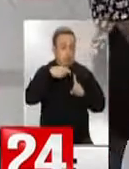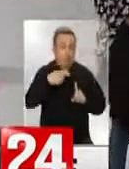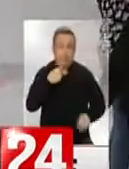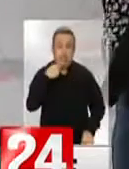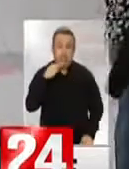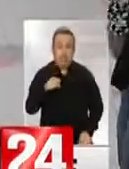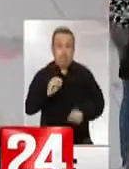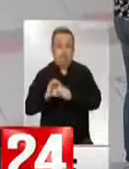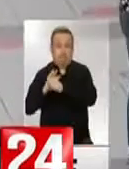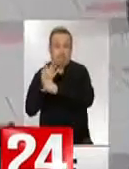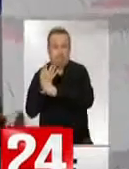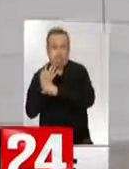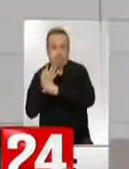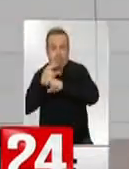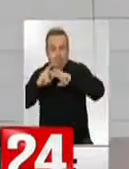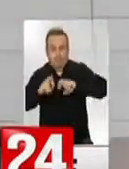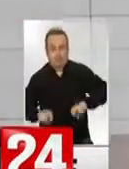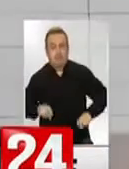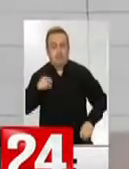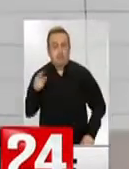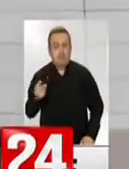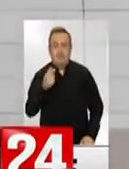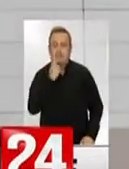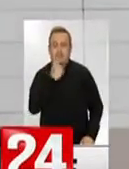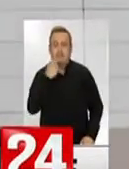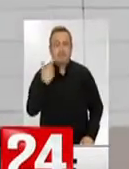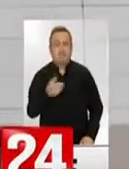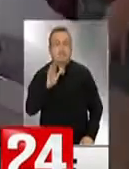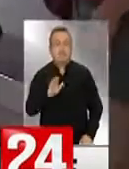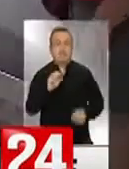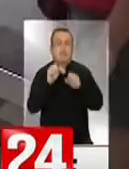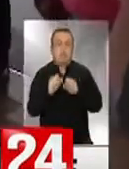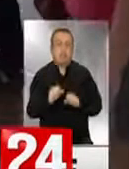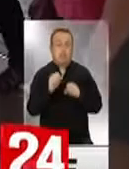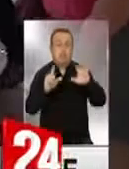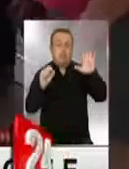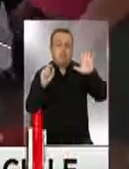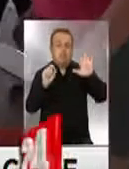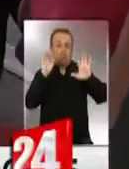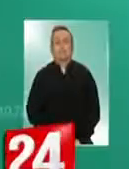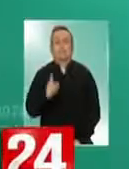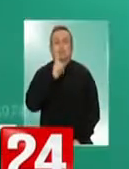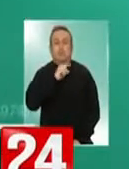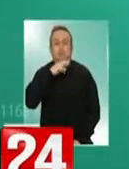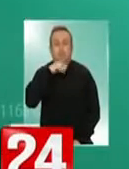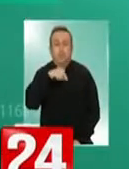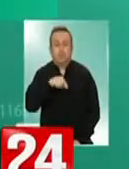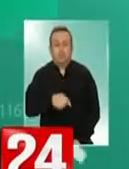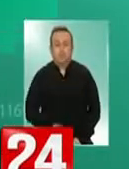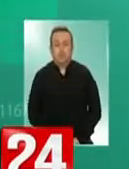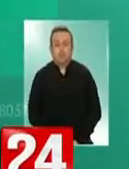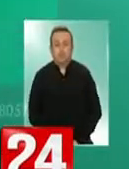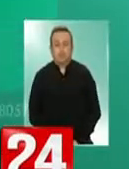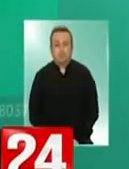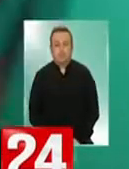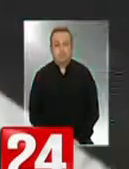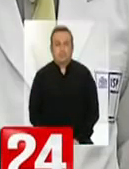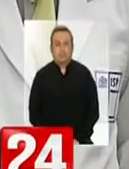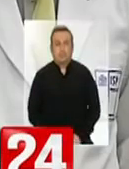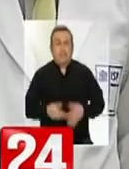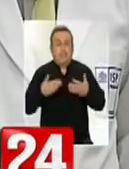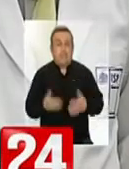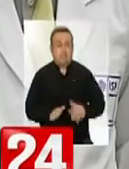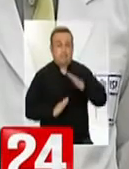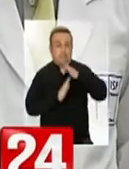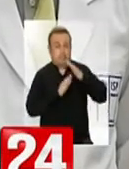detectó el primer caso de COVID-19 con la nueva cepa británica. Último minuto. Vamos a